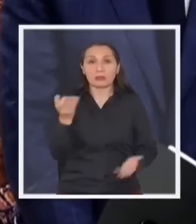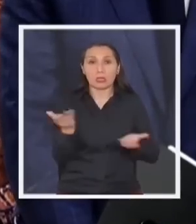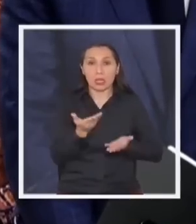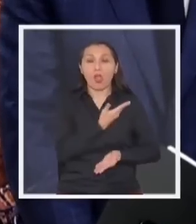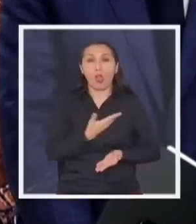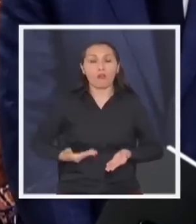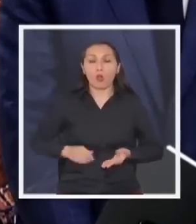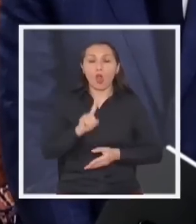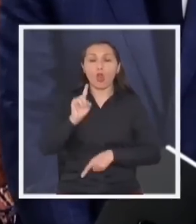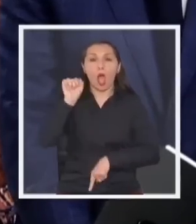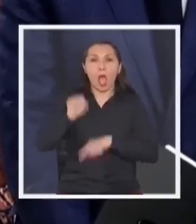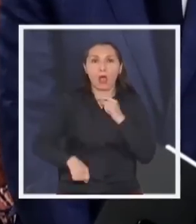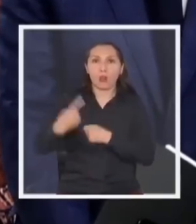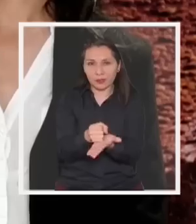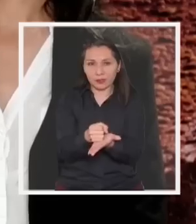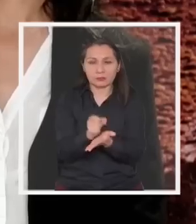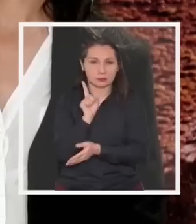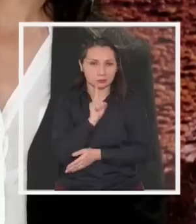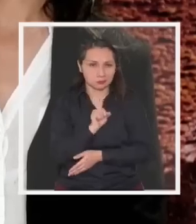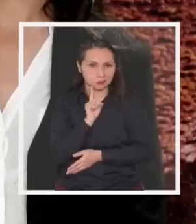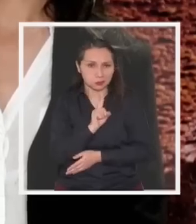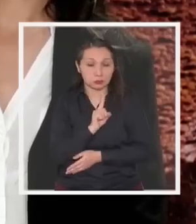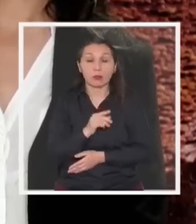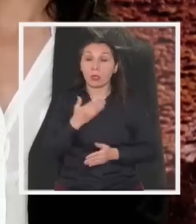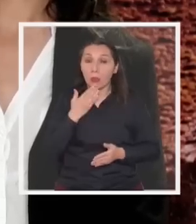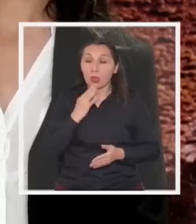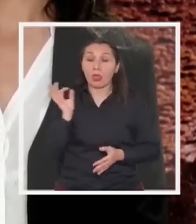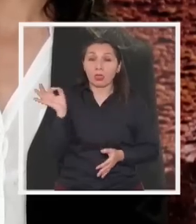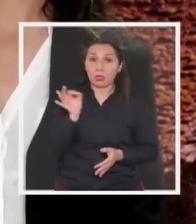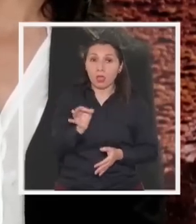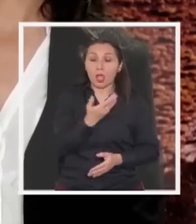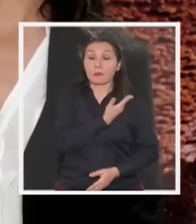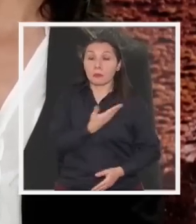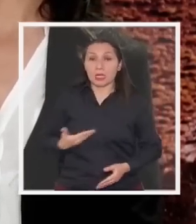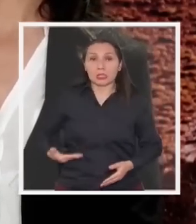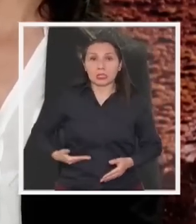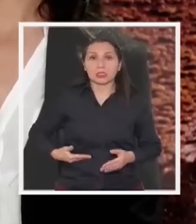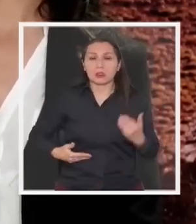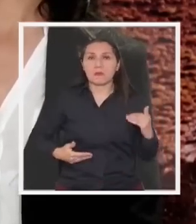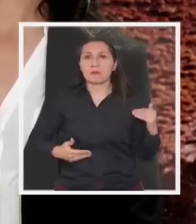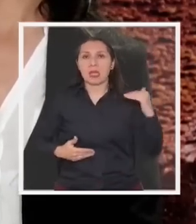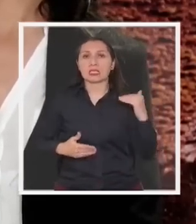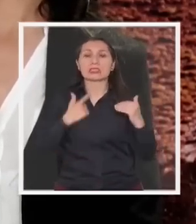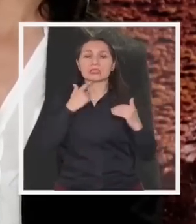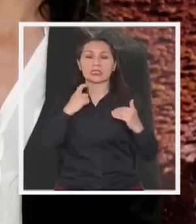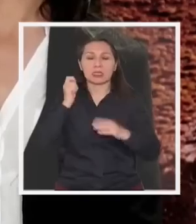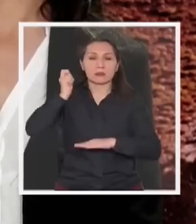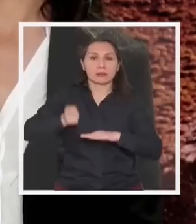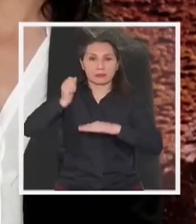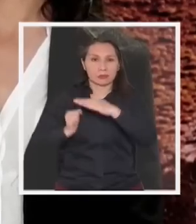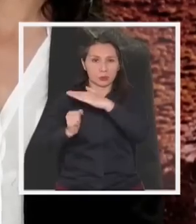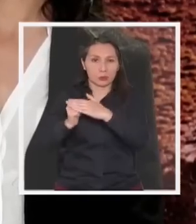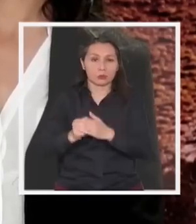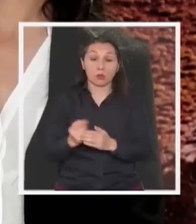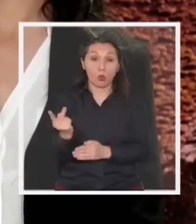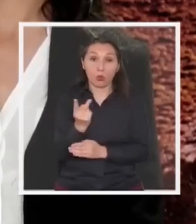dejará absorber por la marejada de republicanos. Pero, así como van las cosas, ni el gobierno tiene suficiente fuerza para reponer